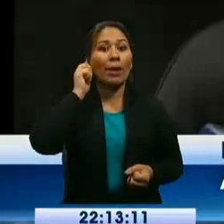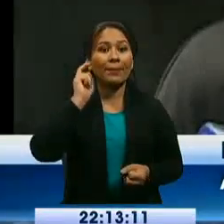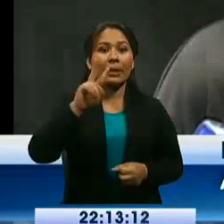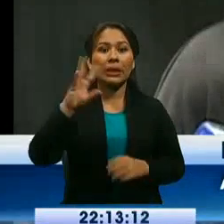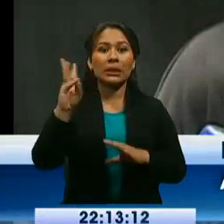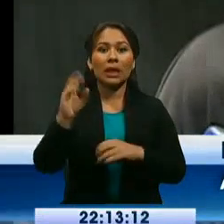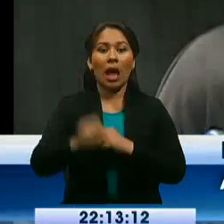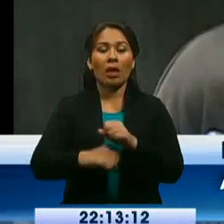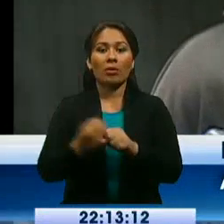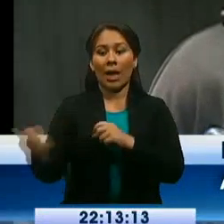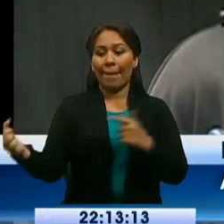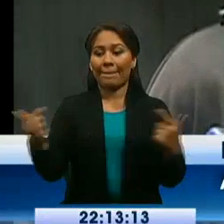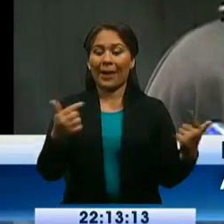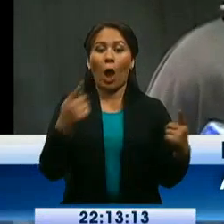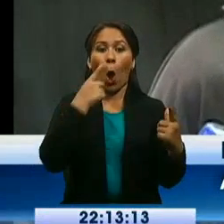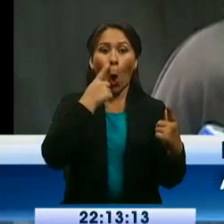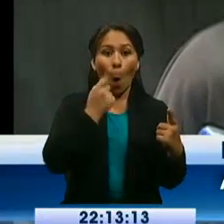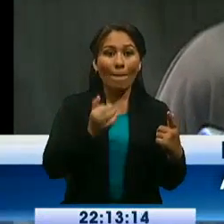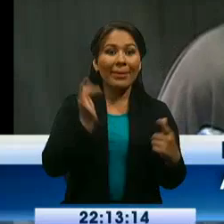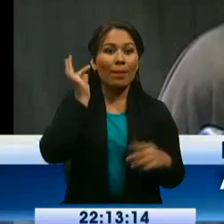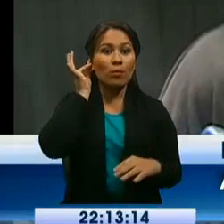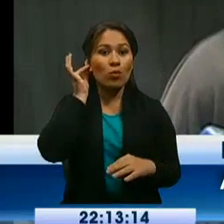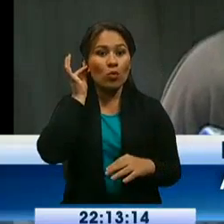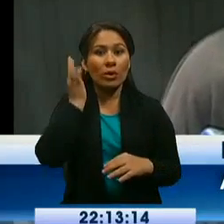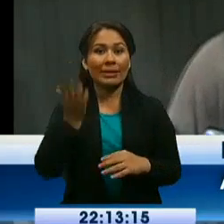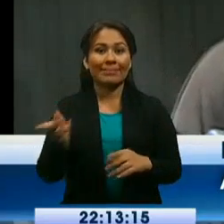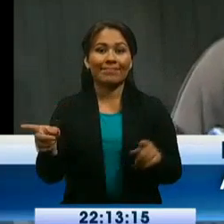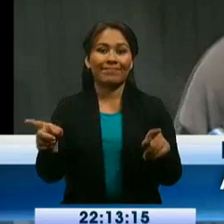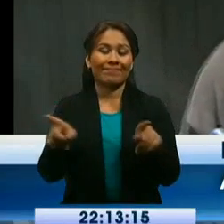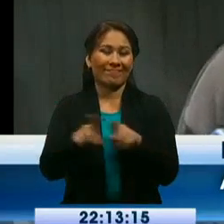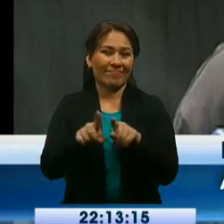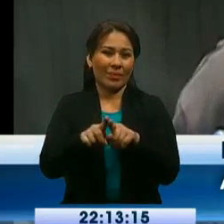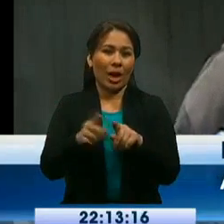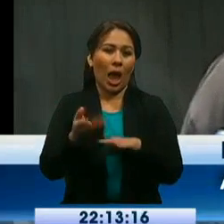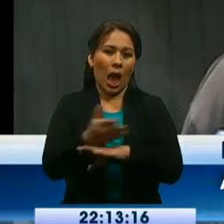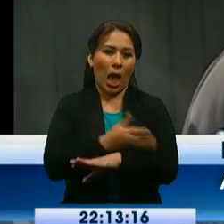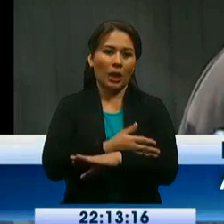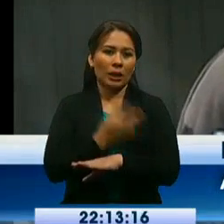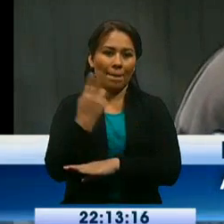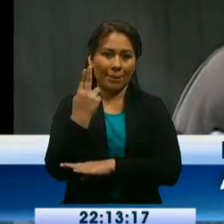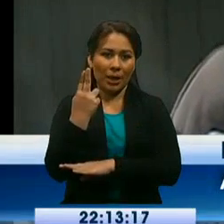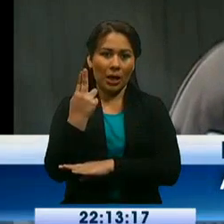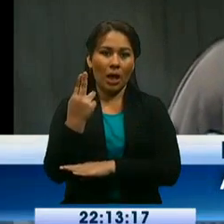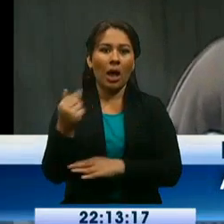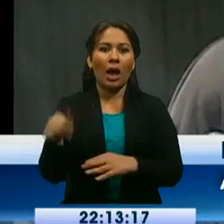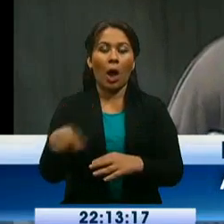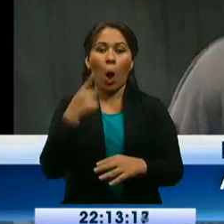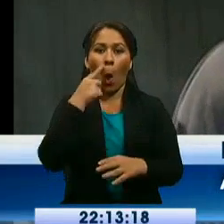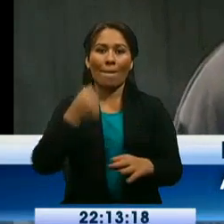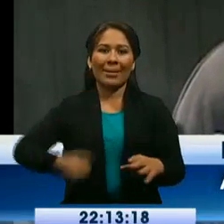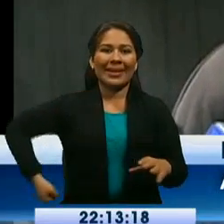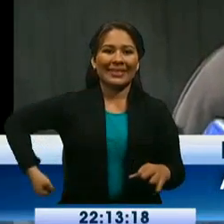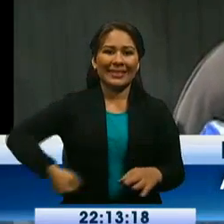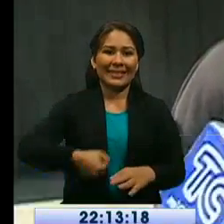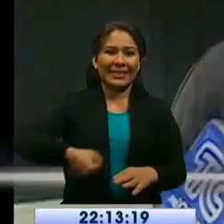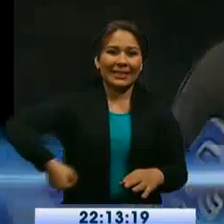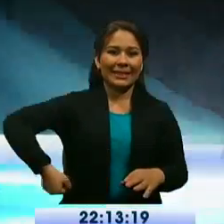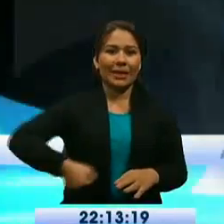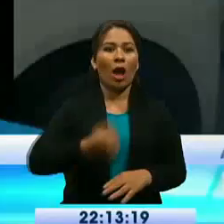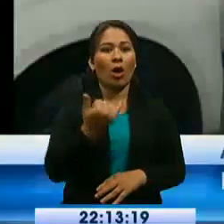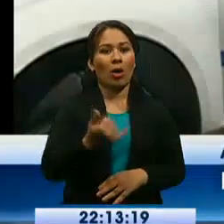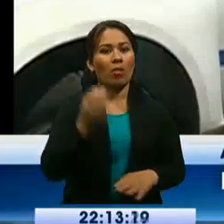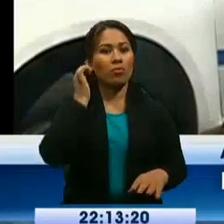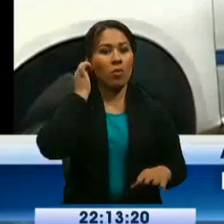Se han puesto a discutir algo conyugal y procede este individuo a agredirle a la señora hoy